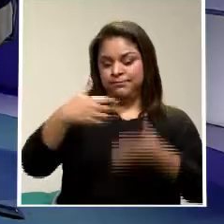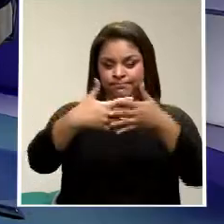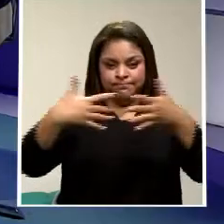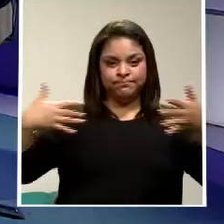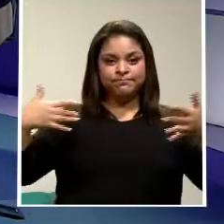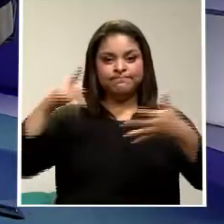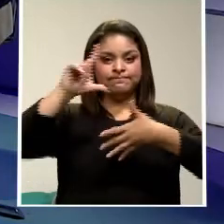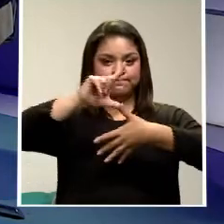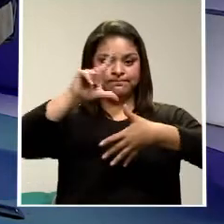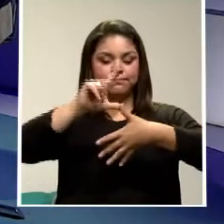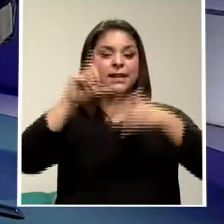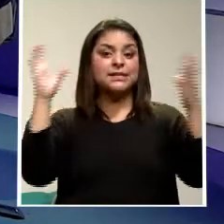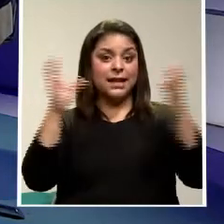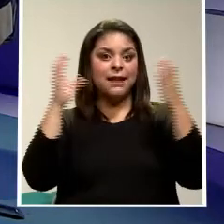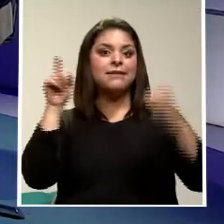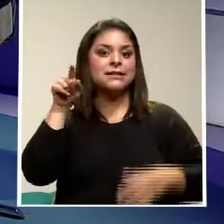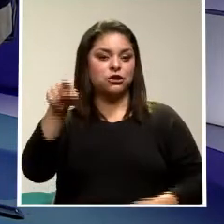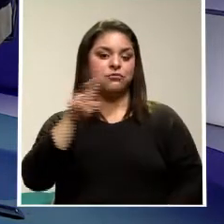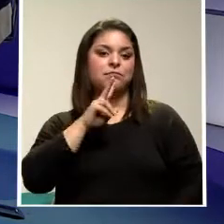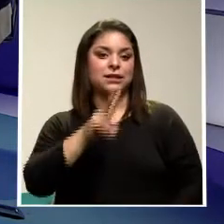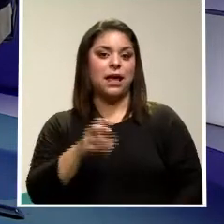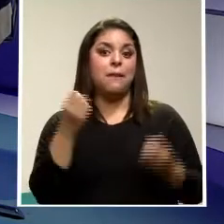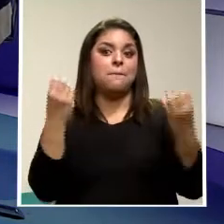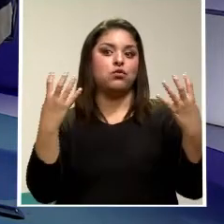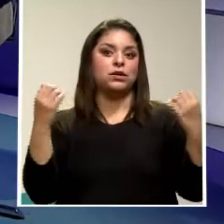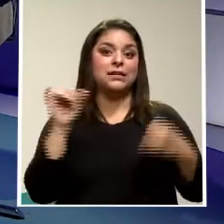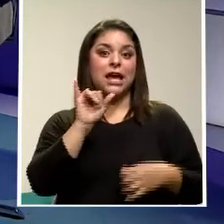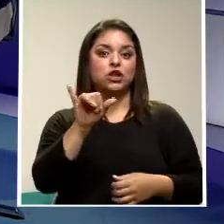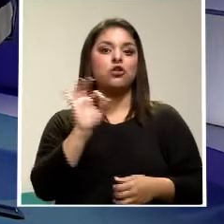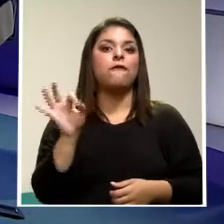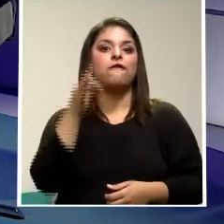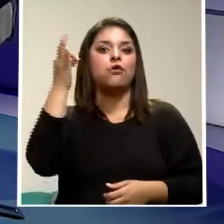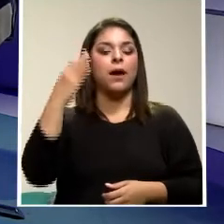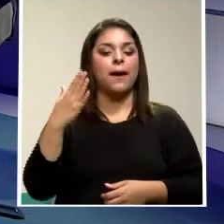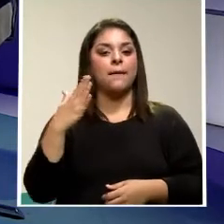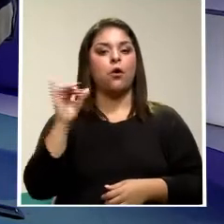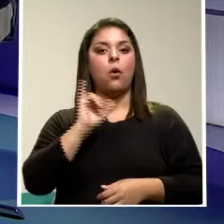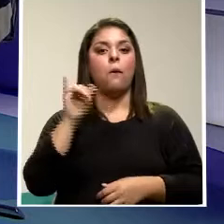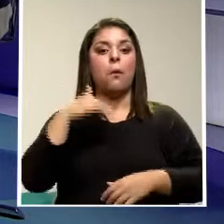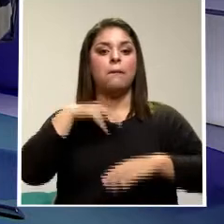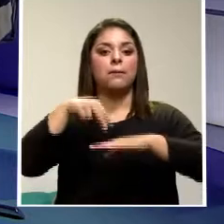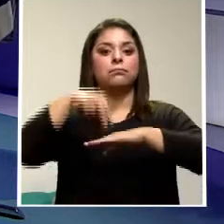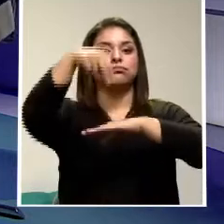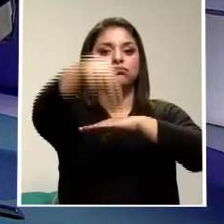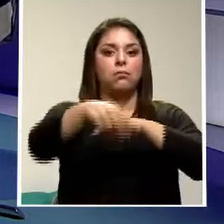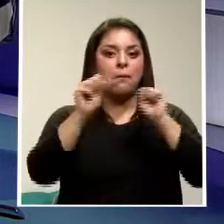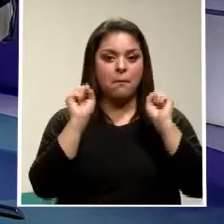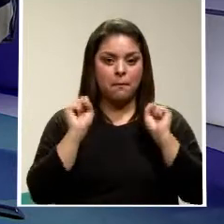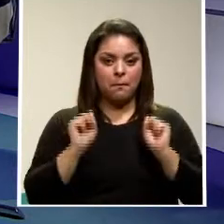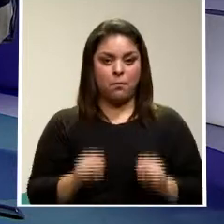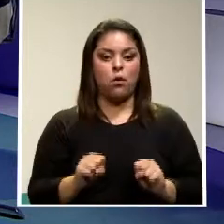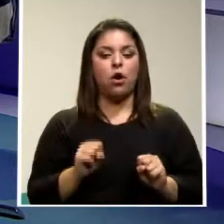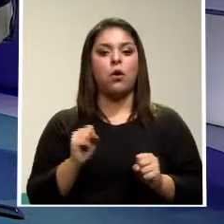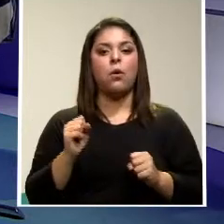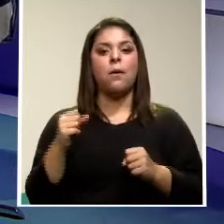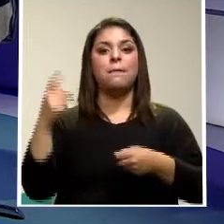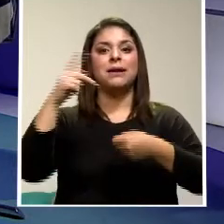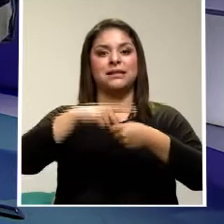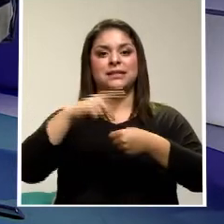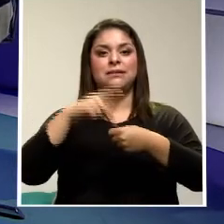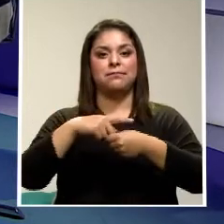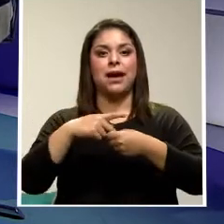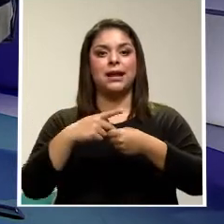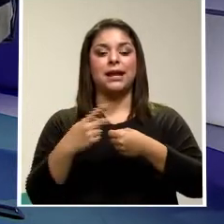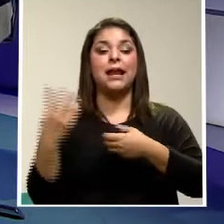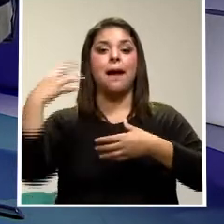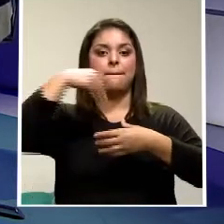y algunas de ellas fueron el trampolín para la celebridad de gente que participaba de la misma antología en